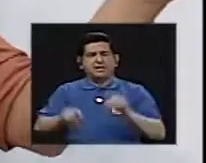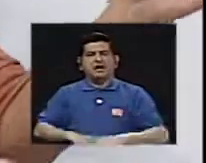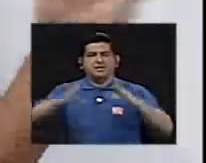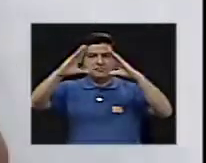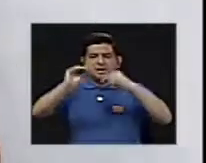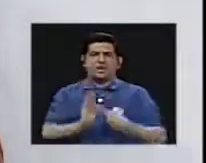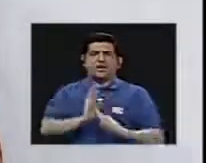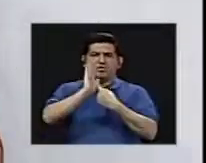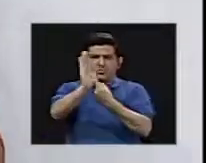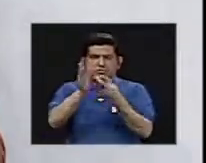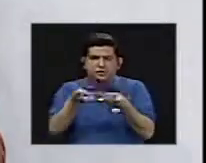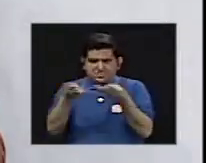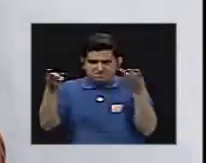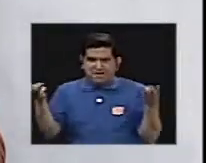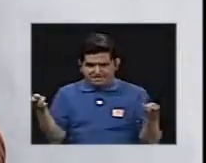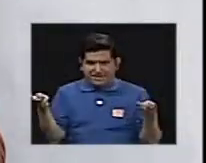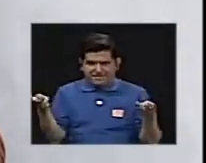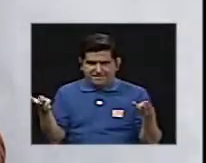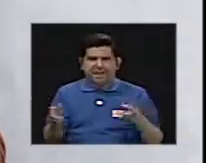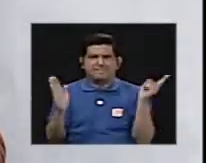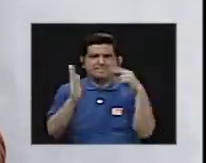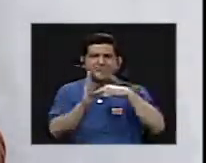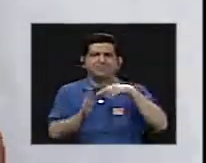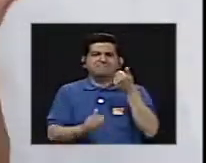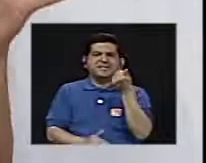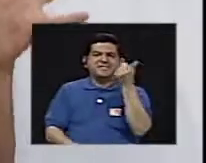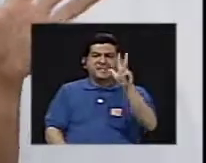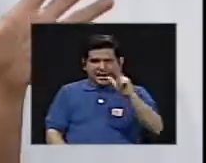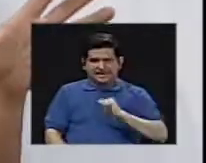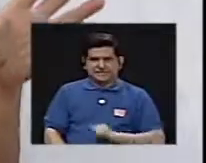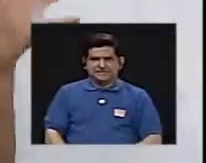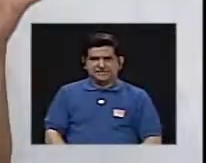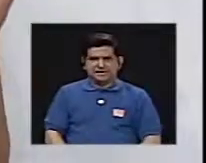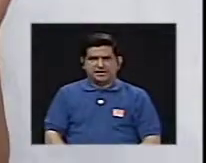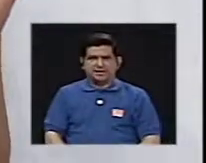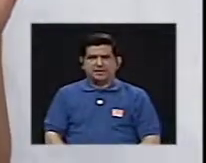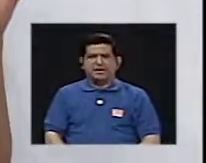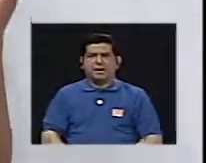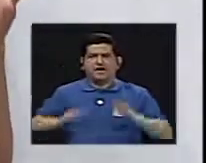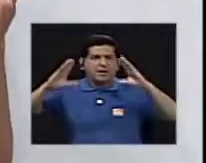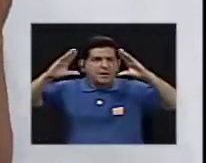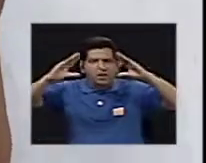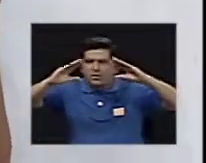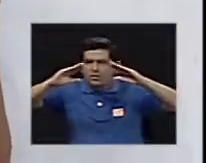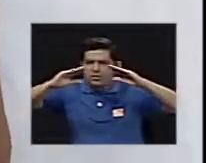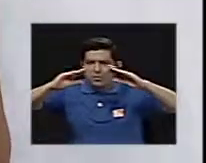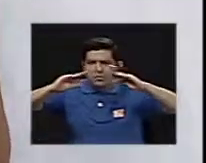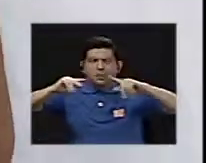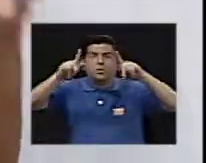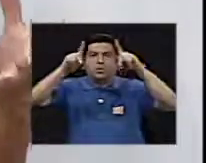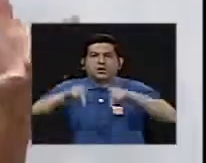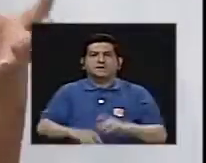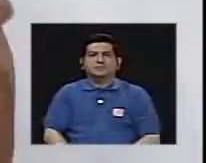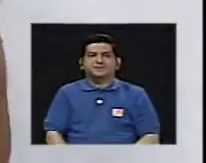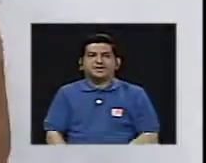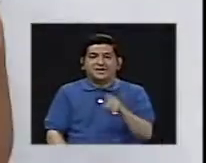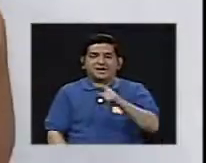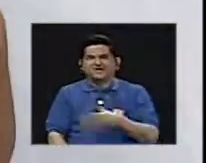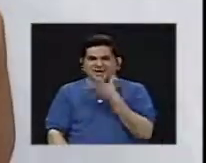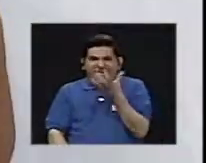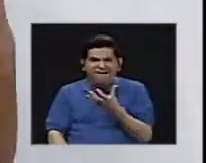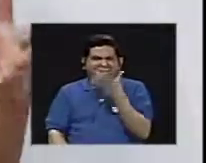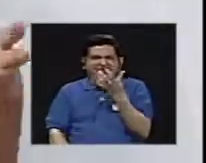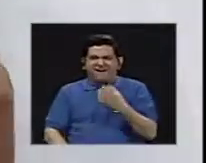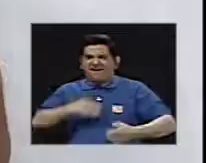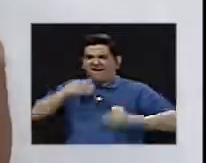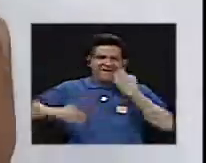que se presentó este material en el 2013, baja la luz y la gente comienza a gritar, la gente comienza